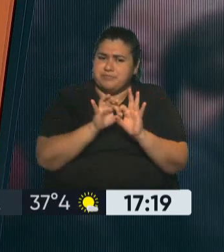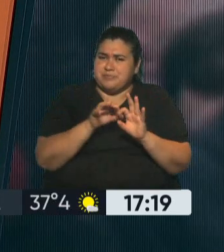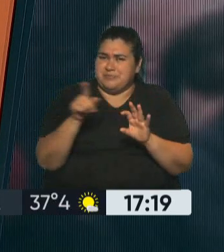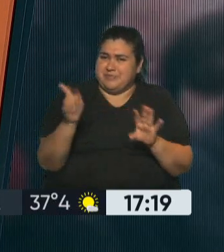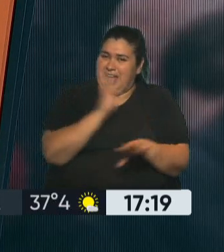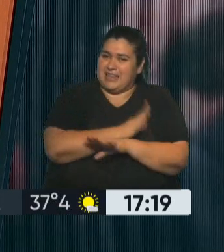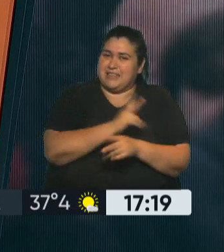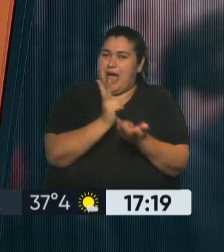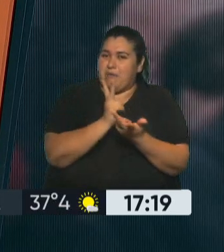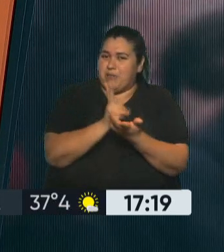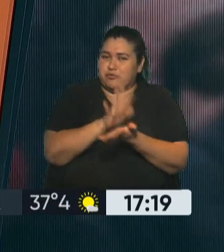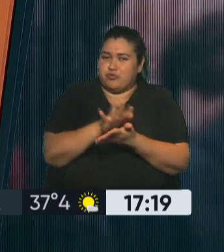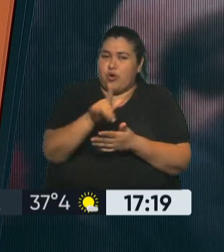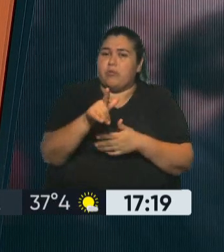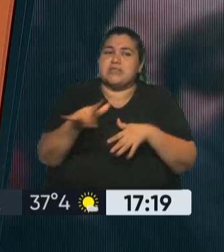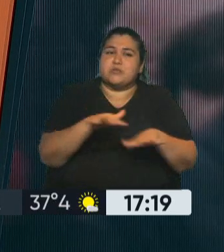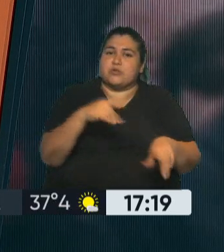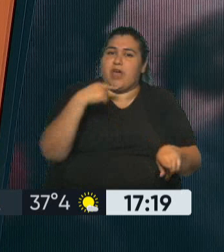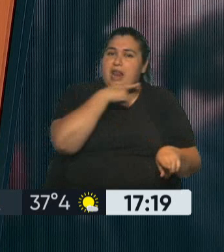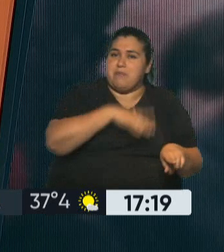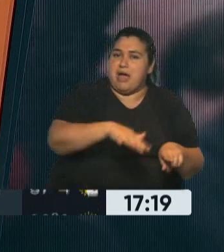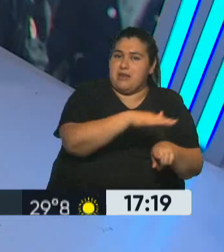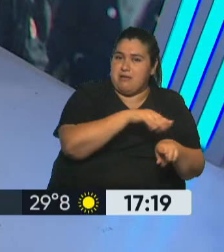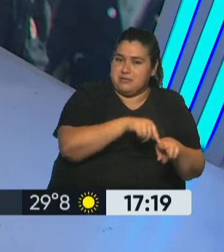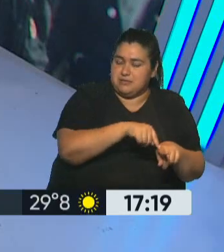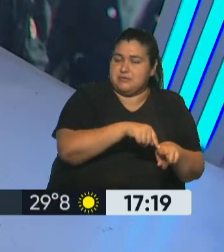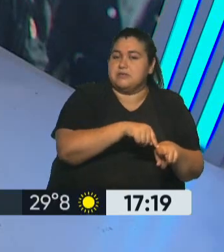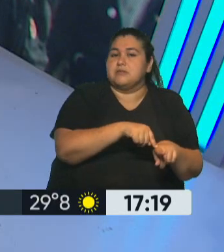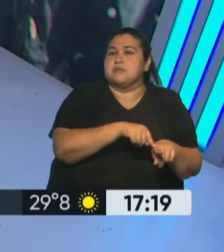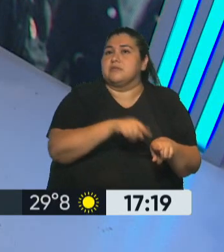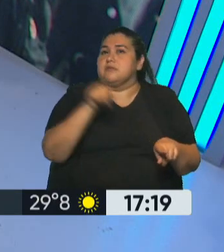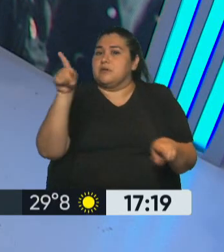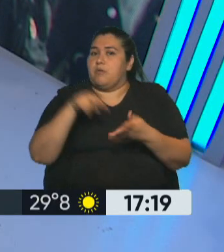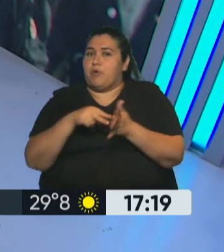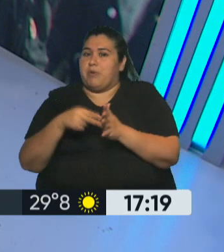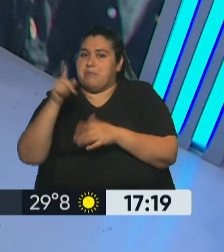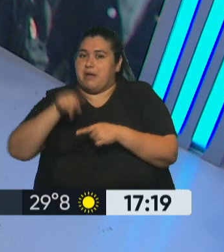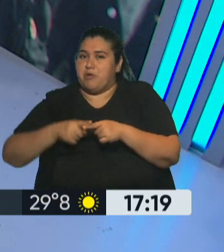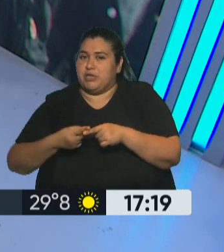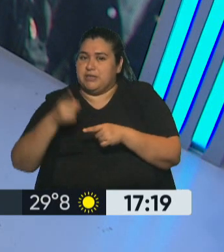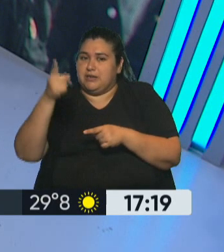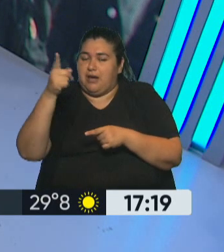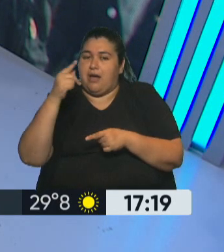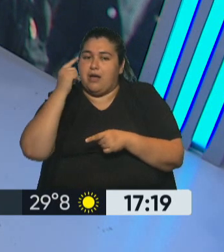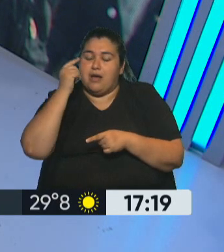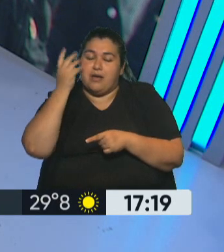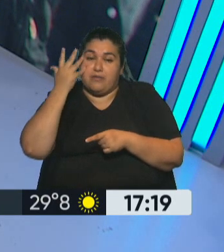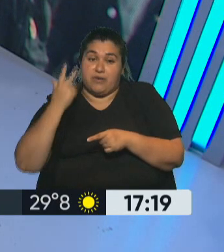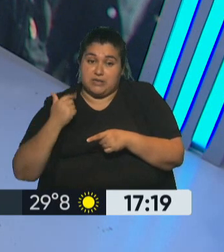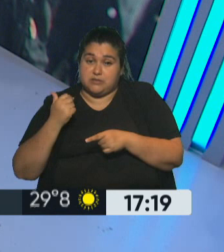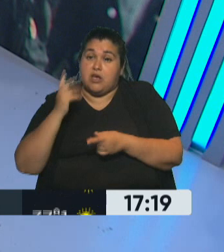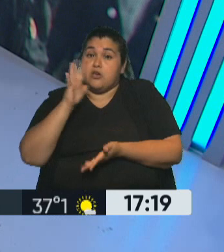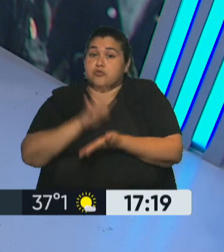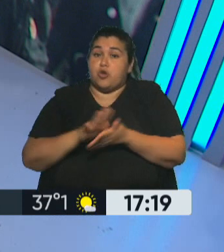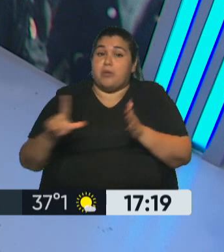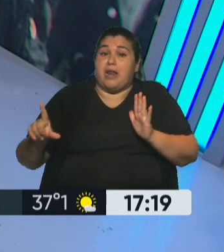mencionábamos recién con el contexto alemán, ¿no? Veíamos dos problemas centrales de la política francesa de estas últimas semanas y meses. Por un lado, la ley